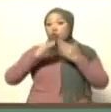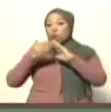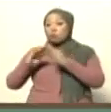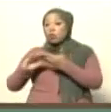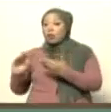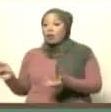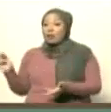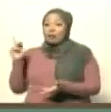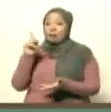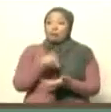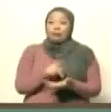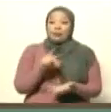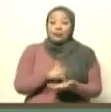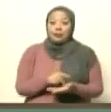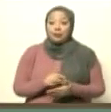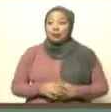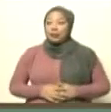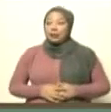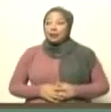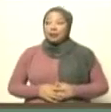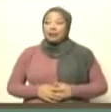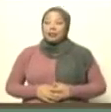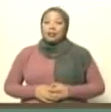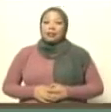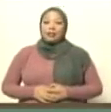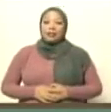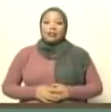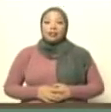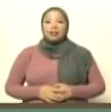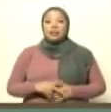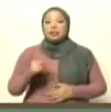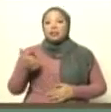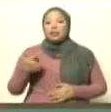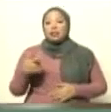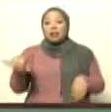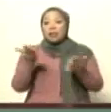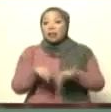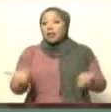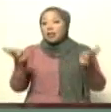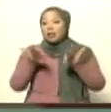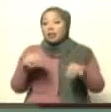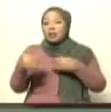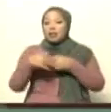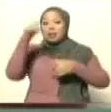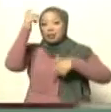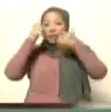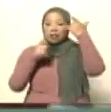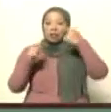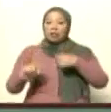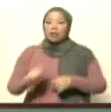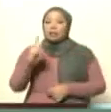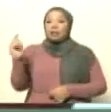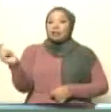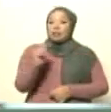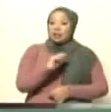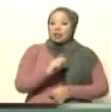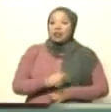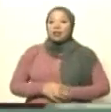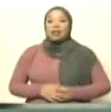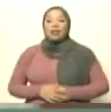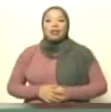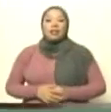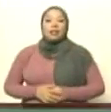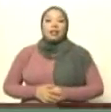modelo de atención inmediata a los casos. Ahorita estamos en un despliegue nacional que comenzó hace una semana.